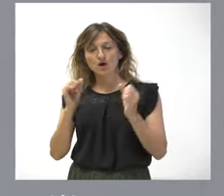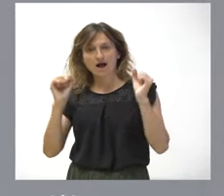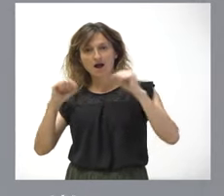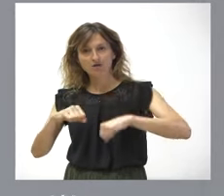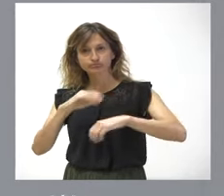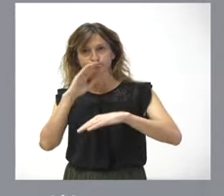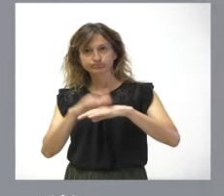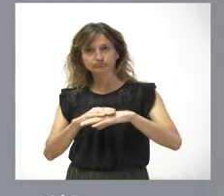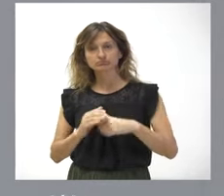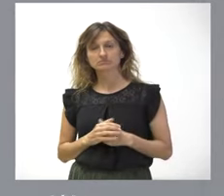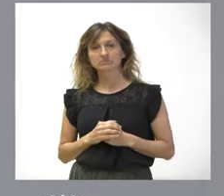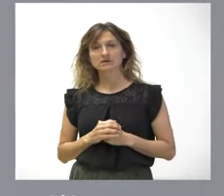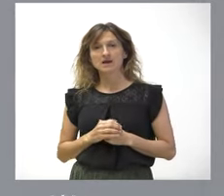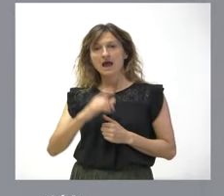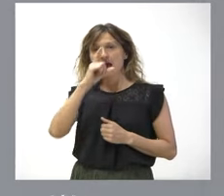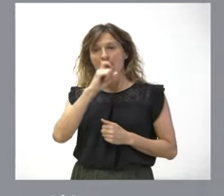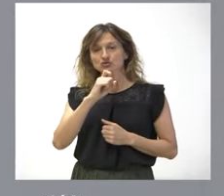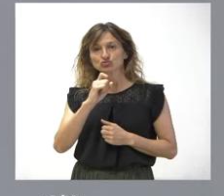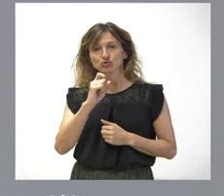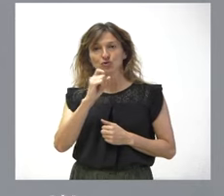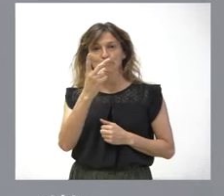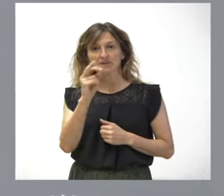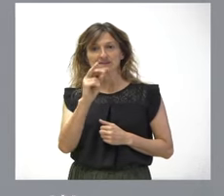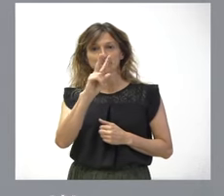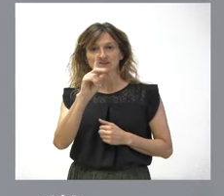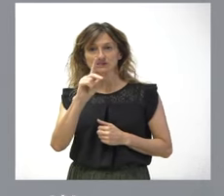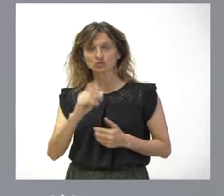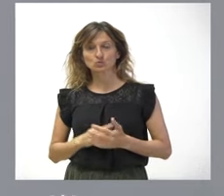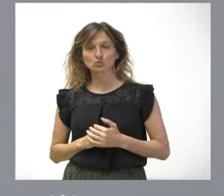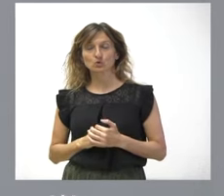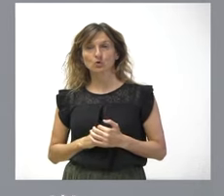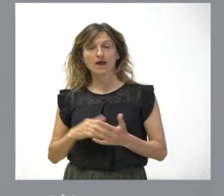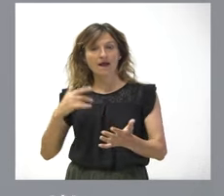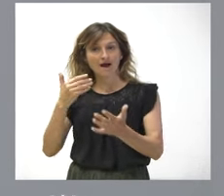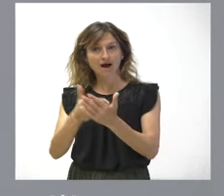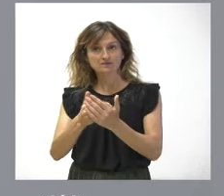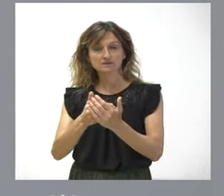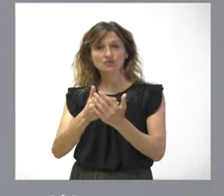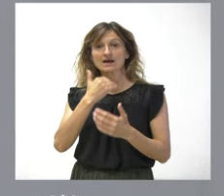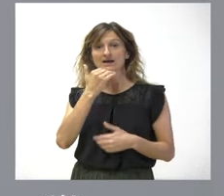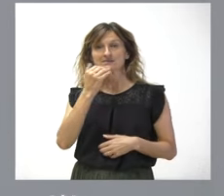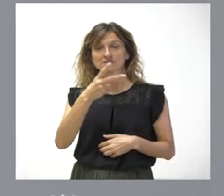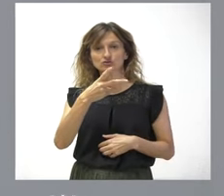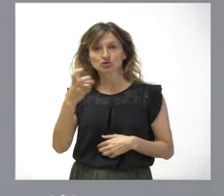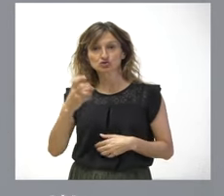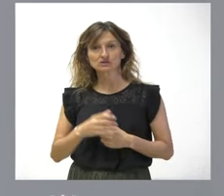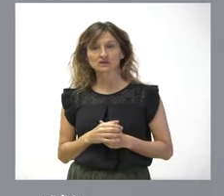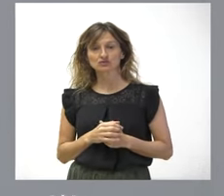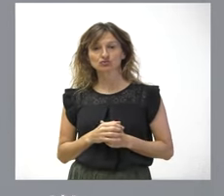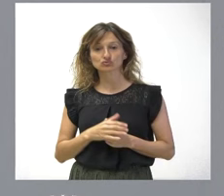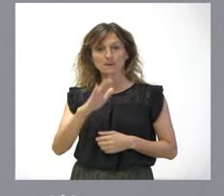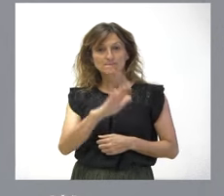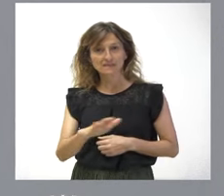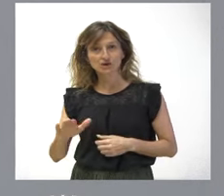desarrollando en España desde el año 2021 hoy en día son casi 200 los